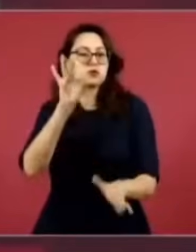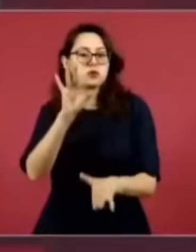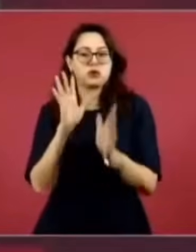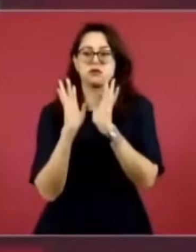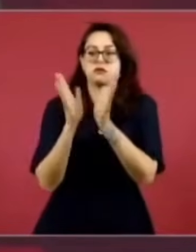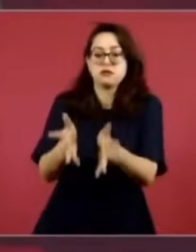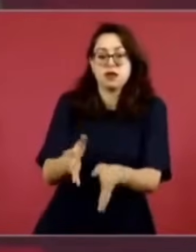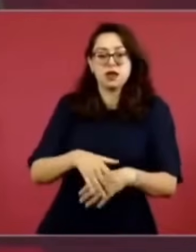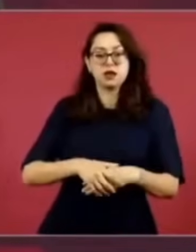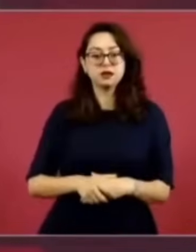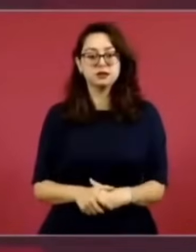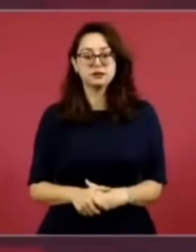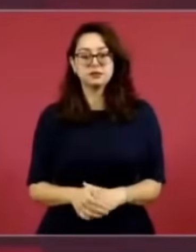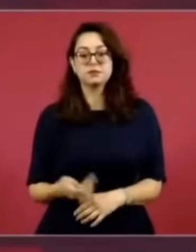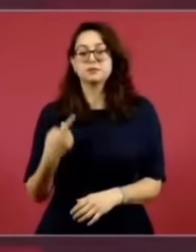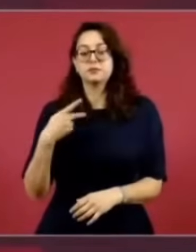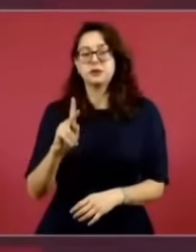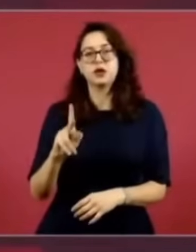a Porfirio Díaz,